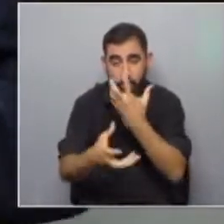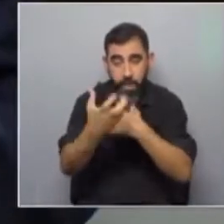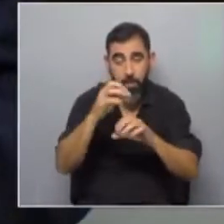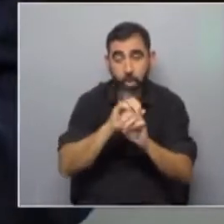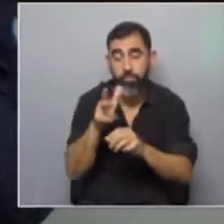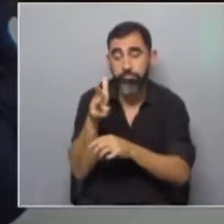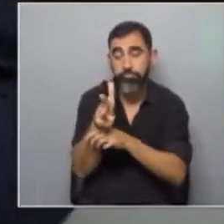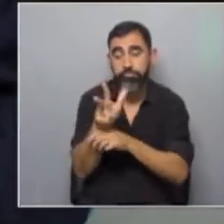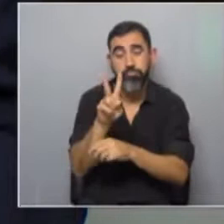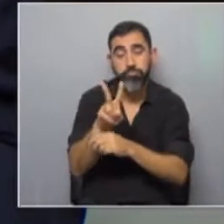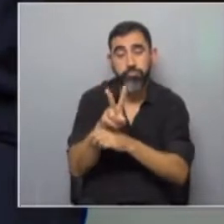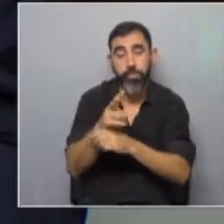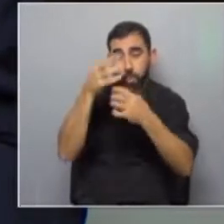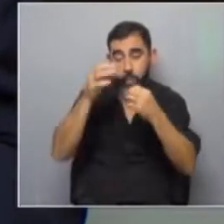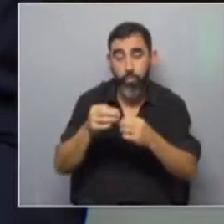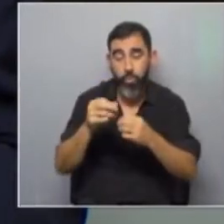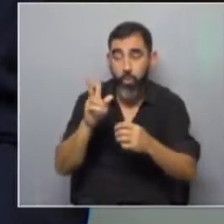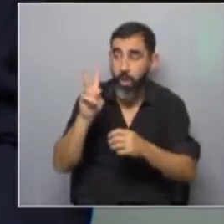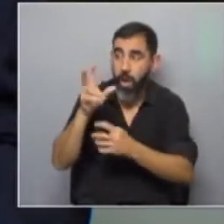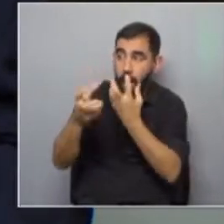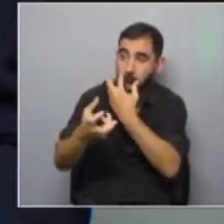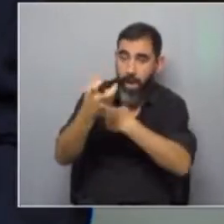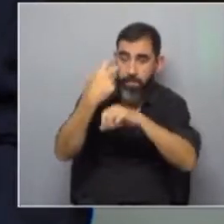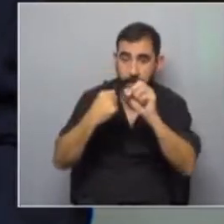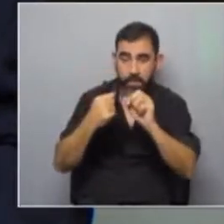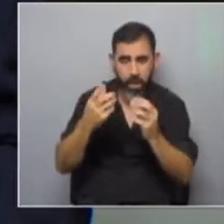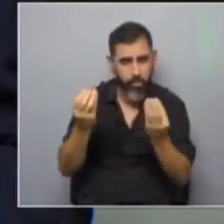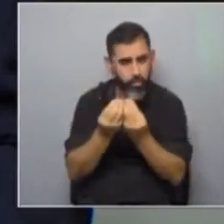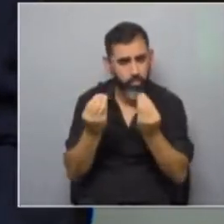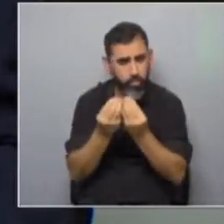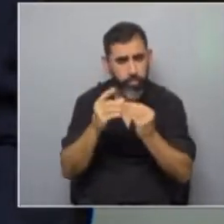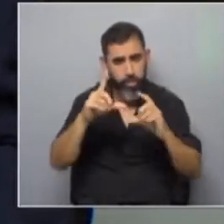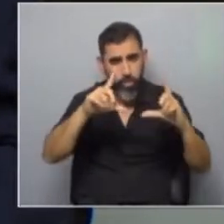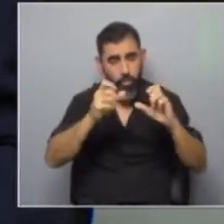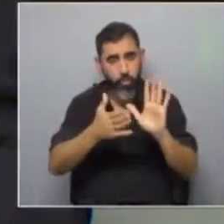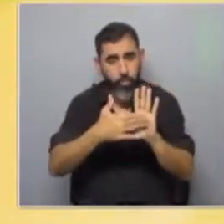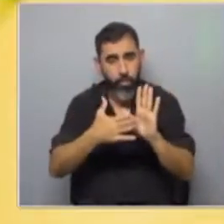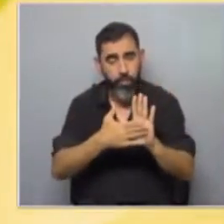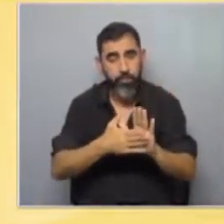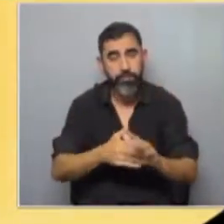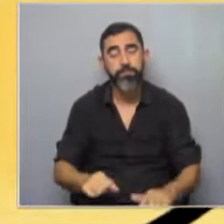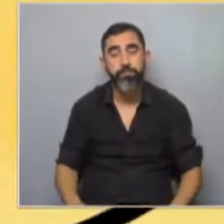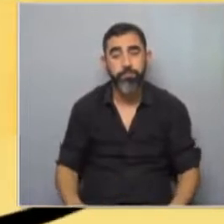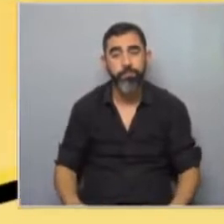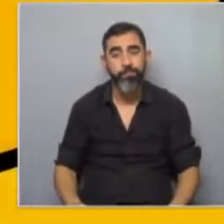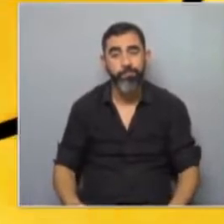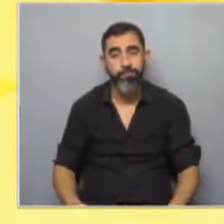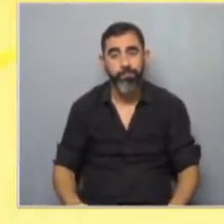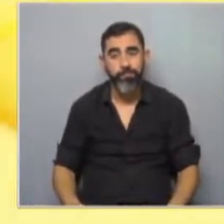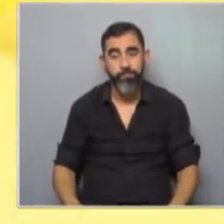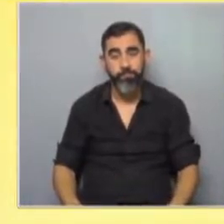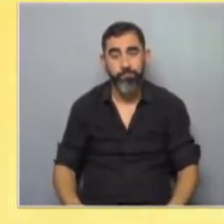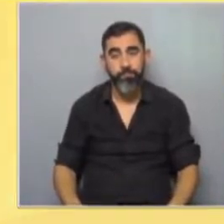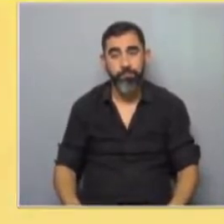encontrar el puma. Entonces, ni Las siquiera esperanzas son pensamos. totalmente nulas para ese tipo de encuentros. Ahora, lo que ha aparecido mucho, y creo que a